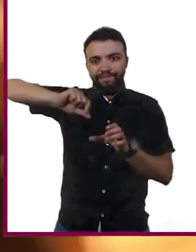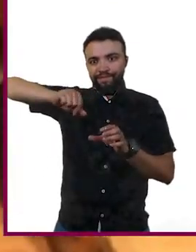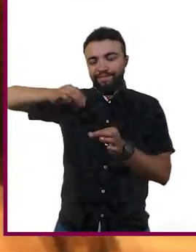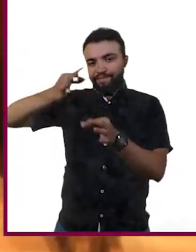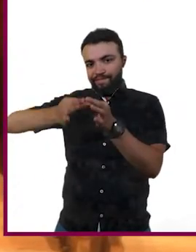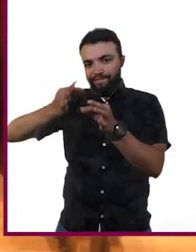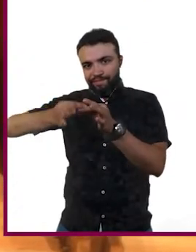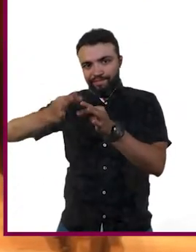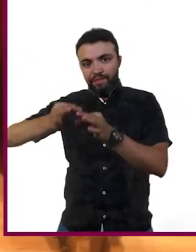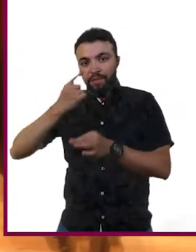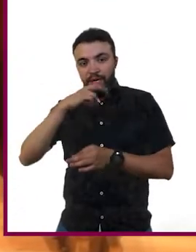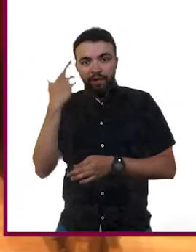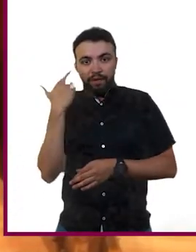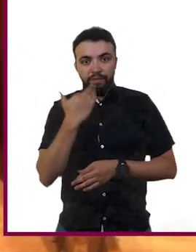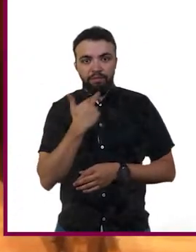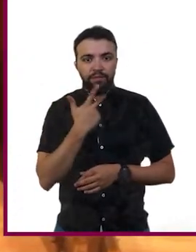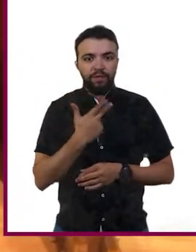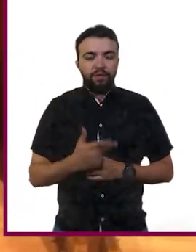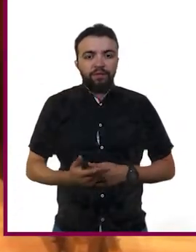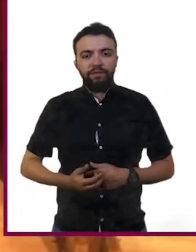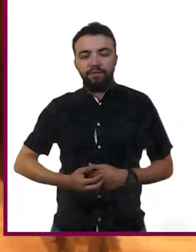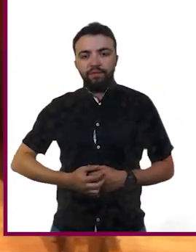constantemente.